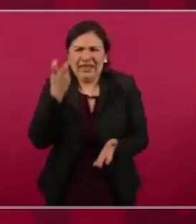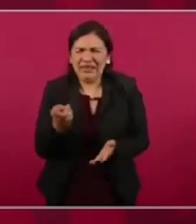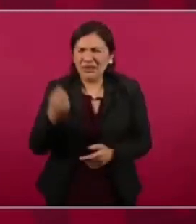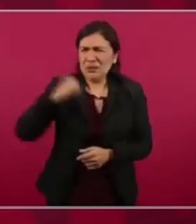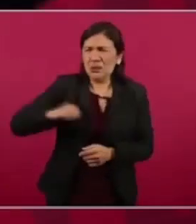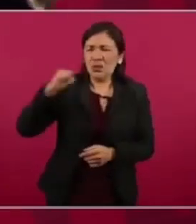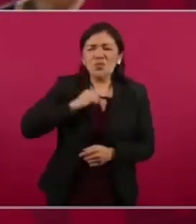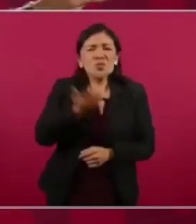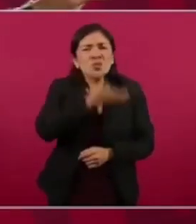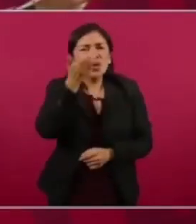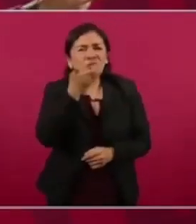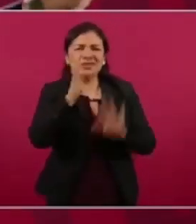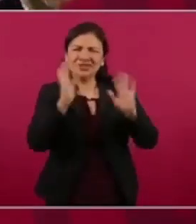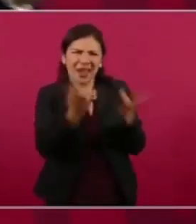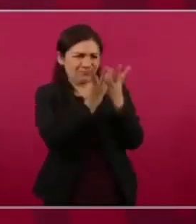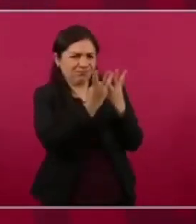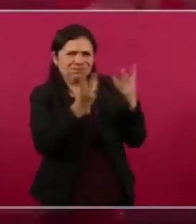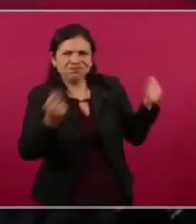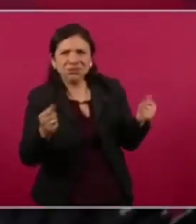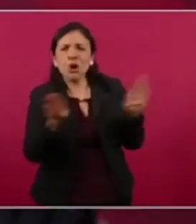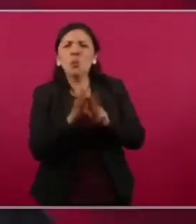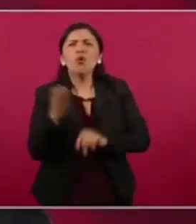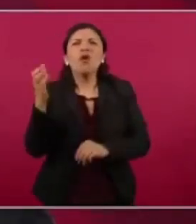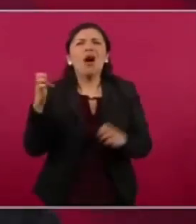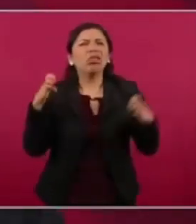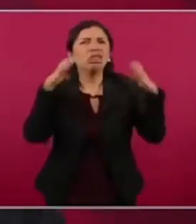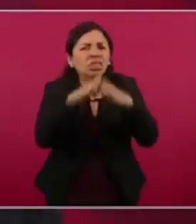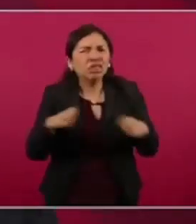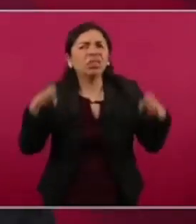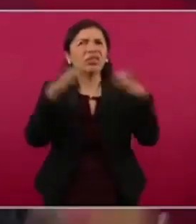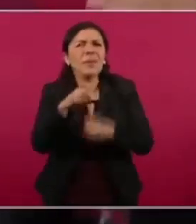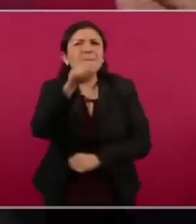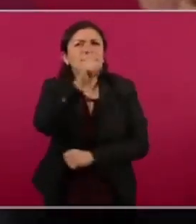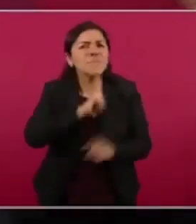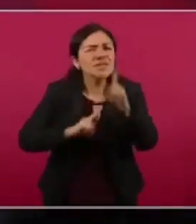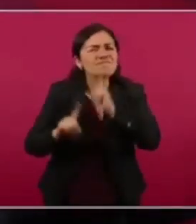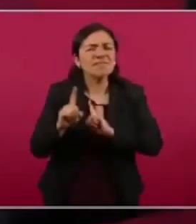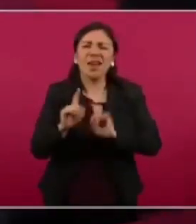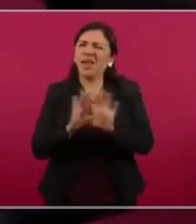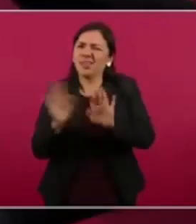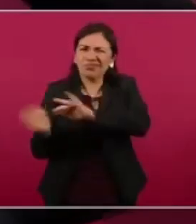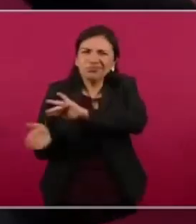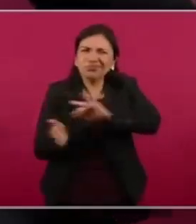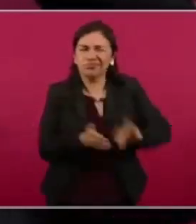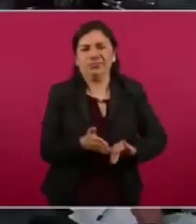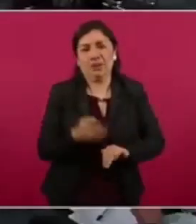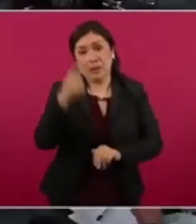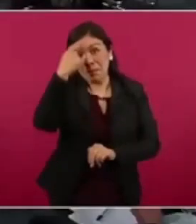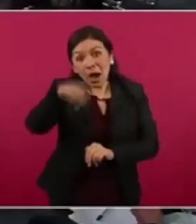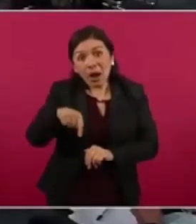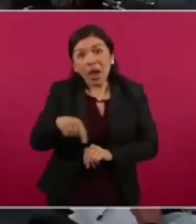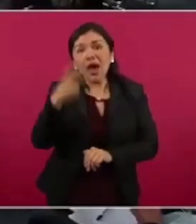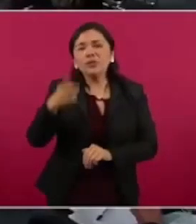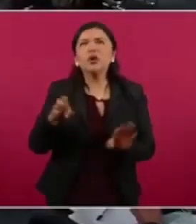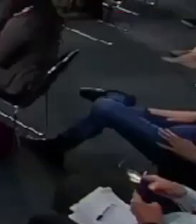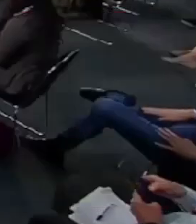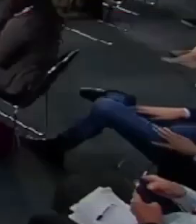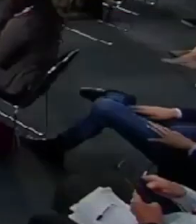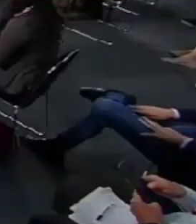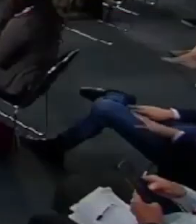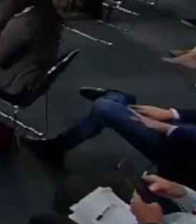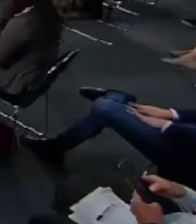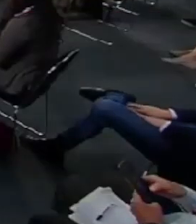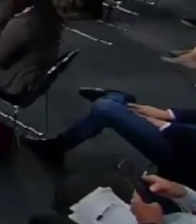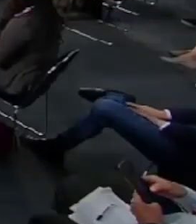desaparezca lo del fraude, que quede nada más para la picaresca